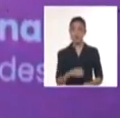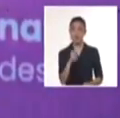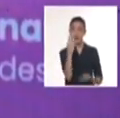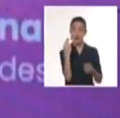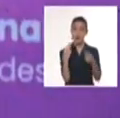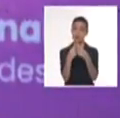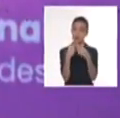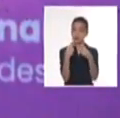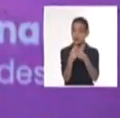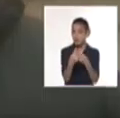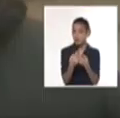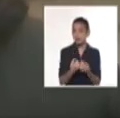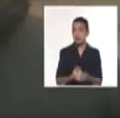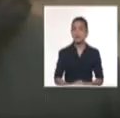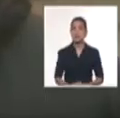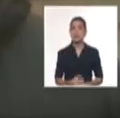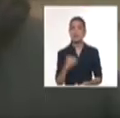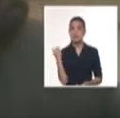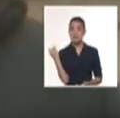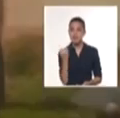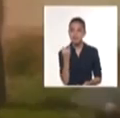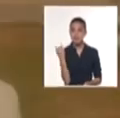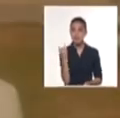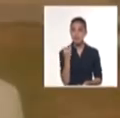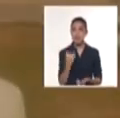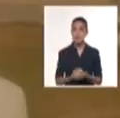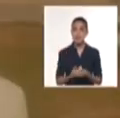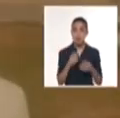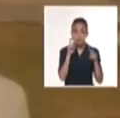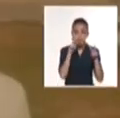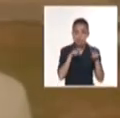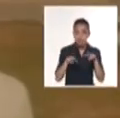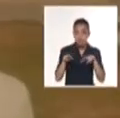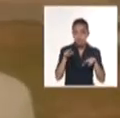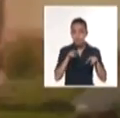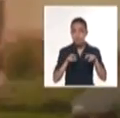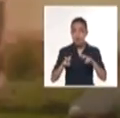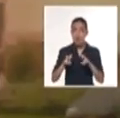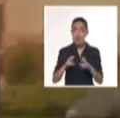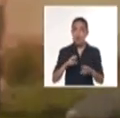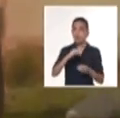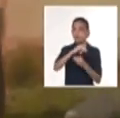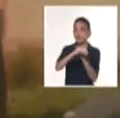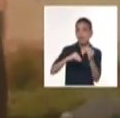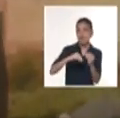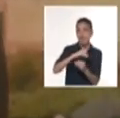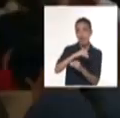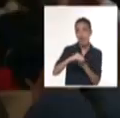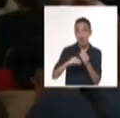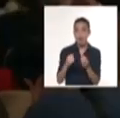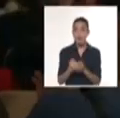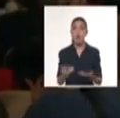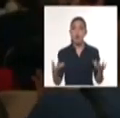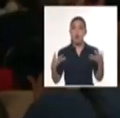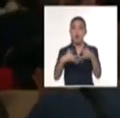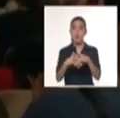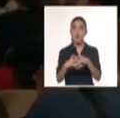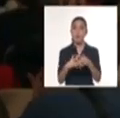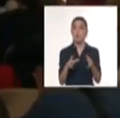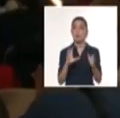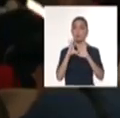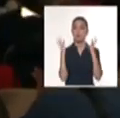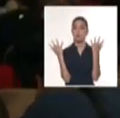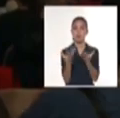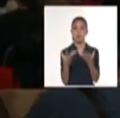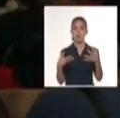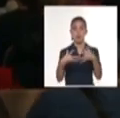Coloquio Internacional busca explorar cómo se están transformando las dinámicas de poder en un mundo interconectado y que a pesar de las